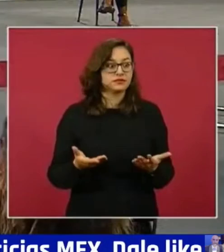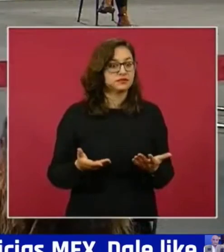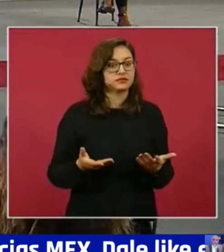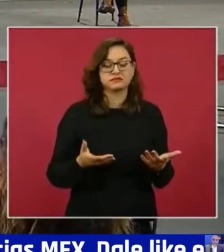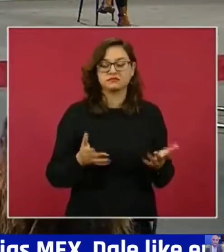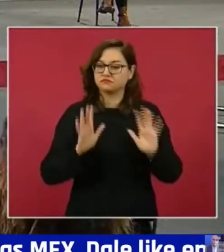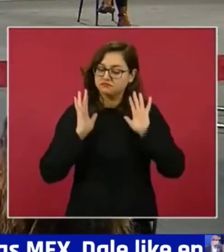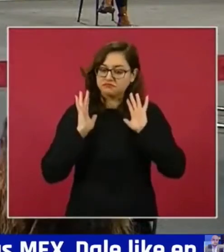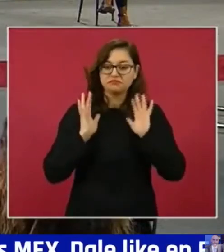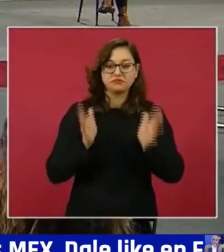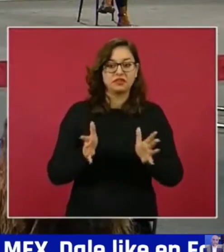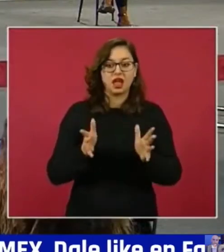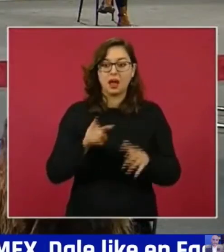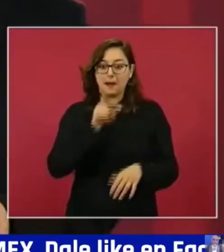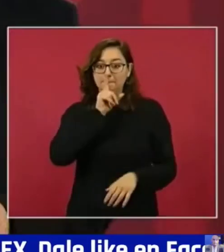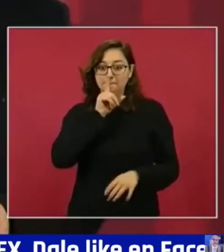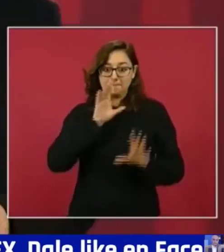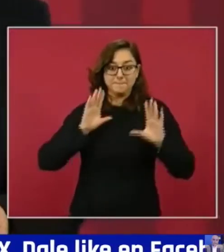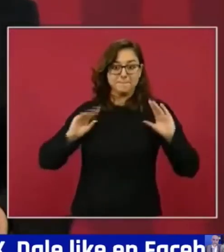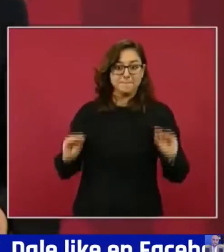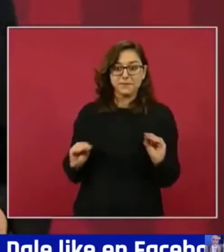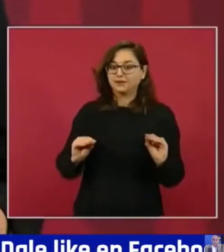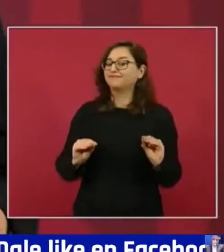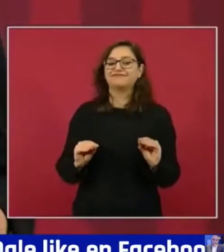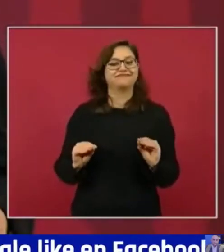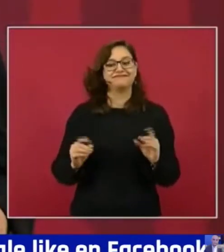sale todo, se ventila todo.